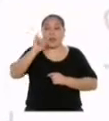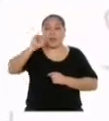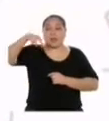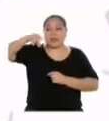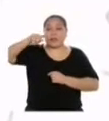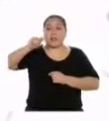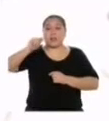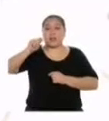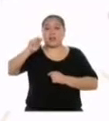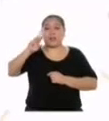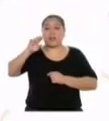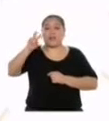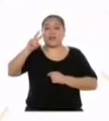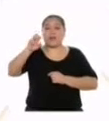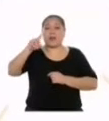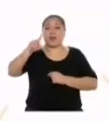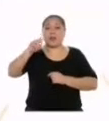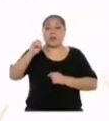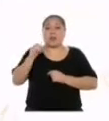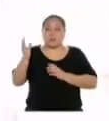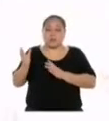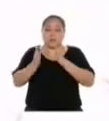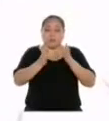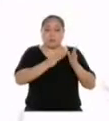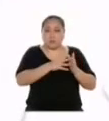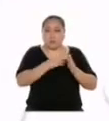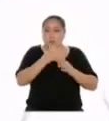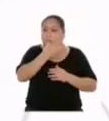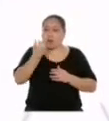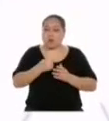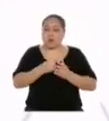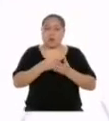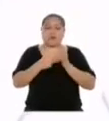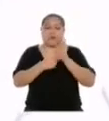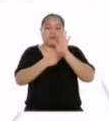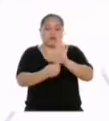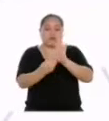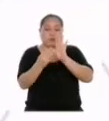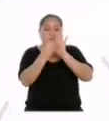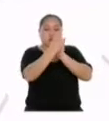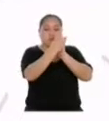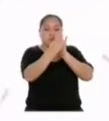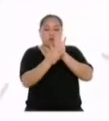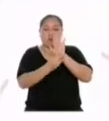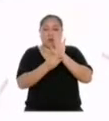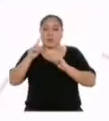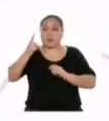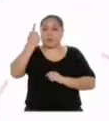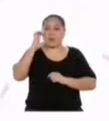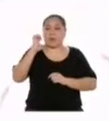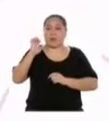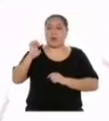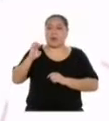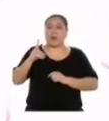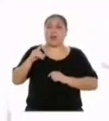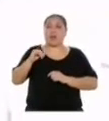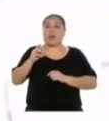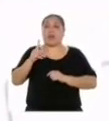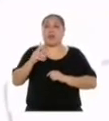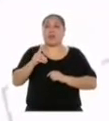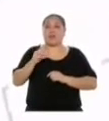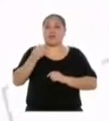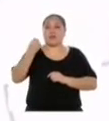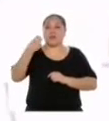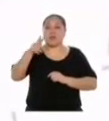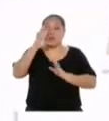podría expresarse en base a años exactos, ¿no, profe? Así es. El primer intervalo que indica que la edad es de 12